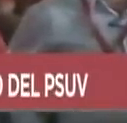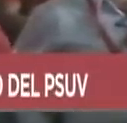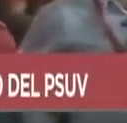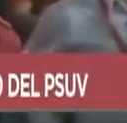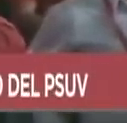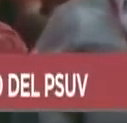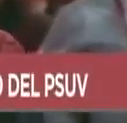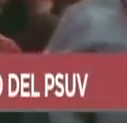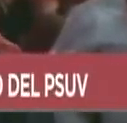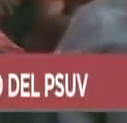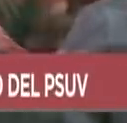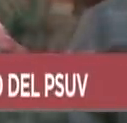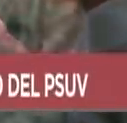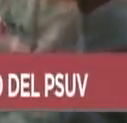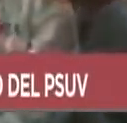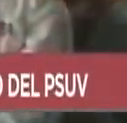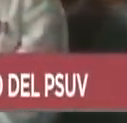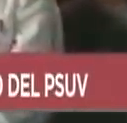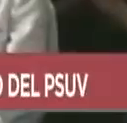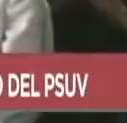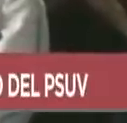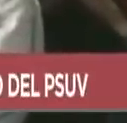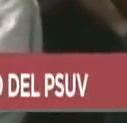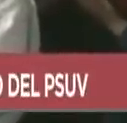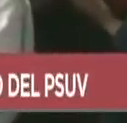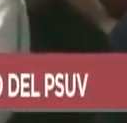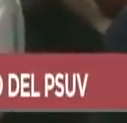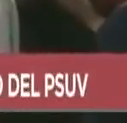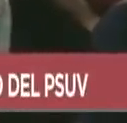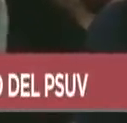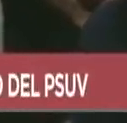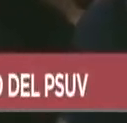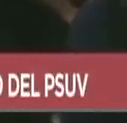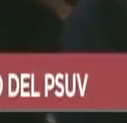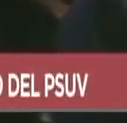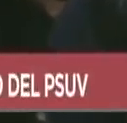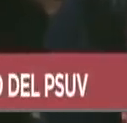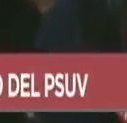que conforman el gran polo patriótico que nos acompaña hoy en esta plenaria